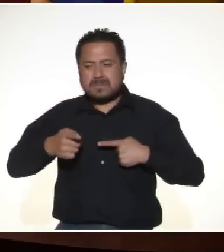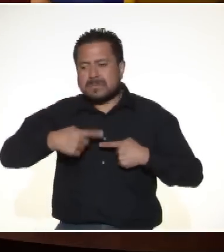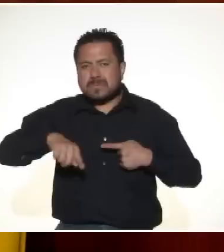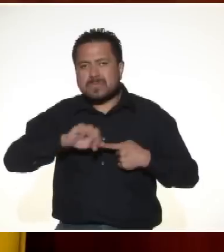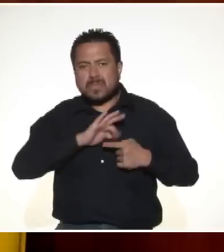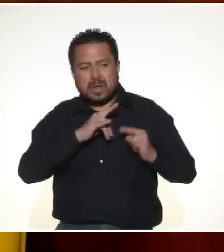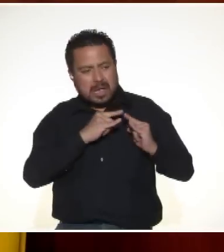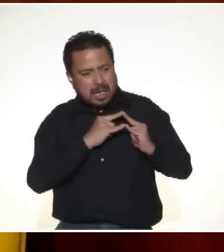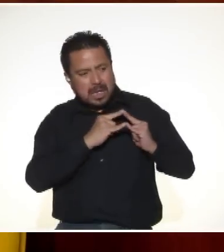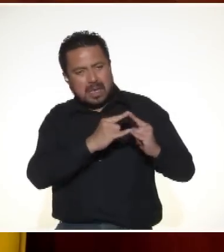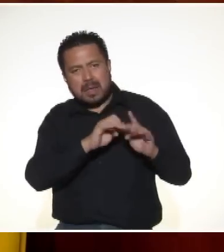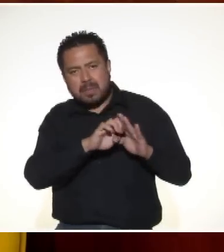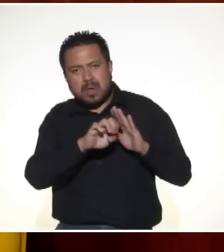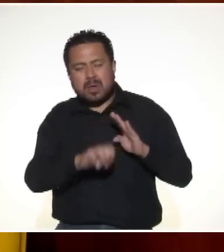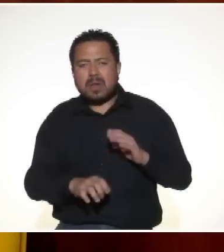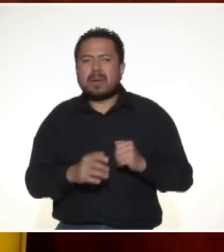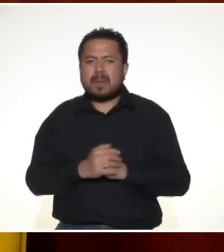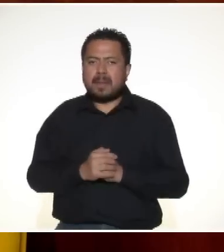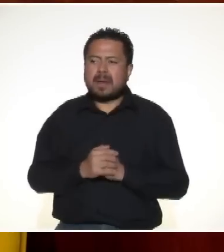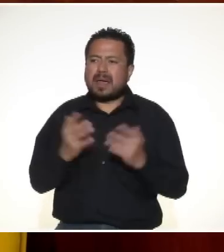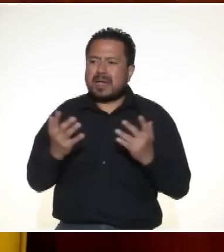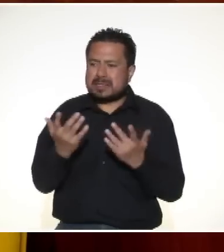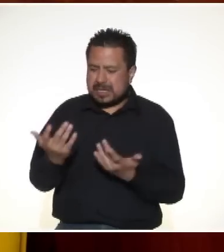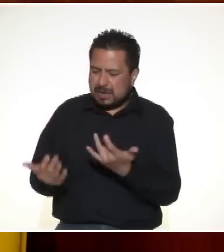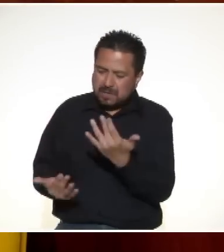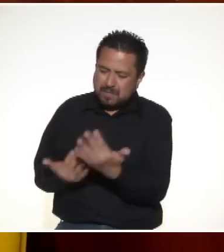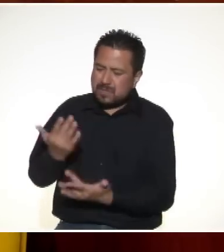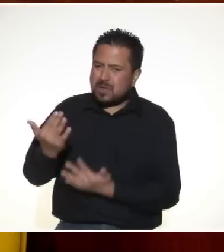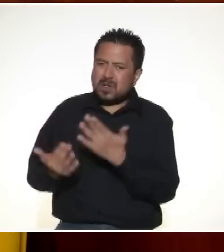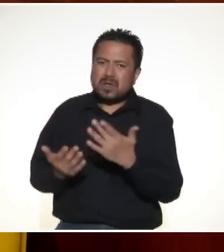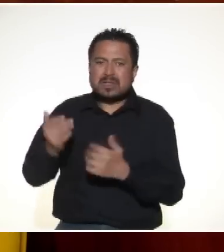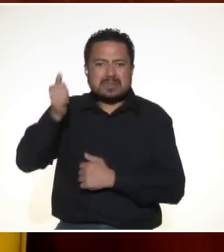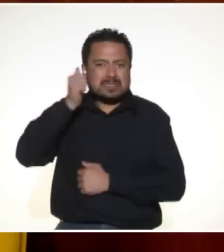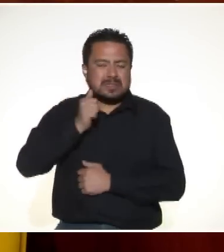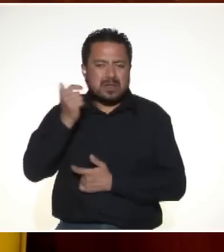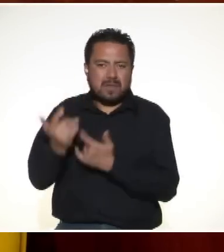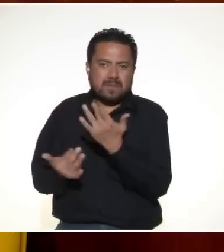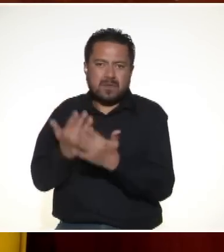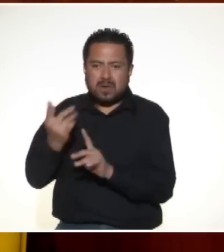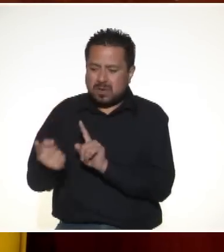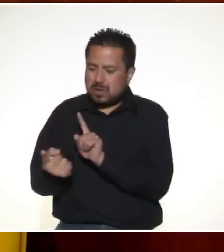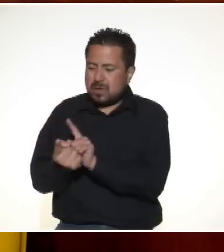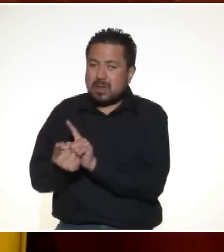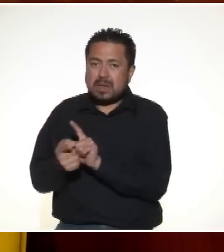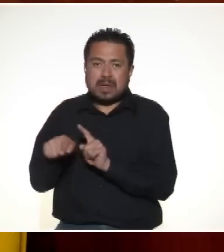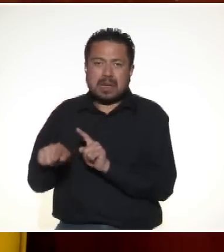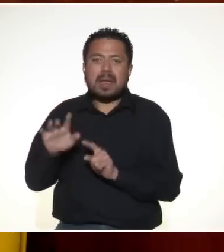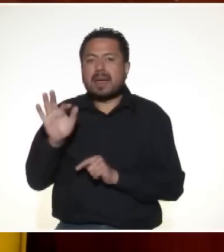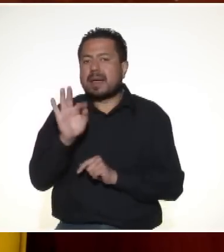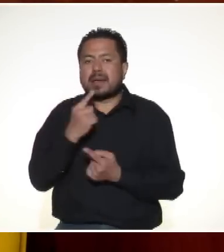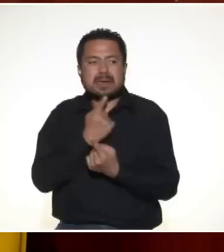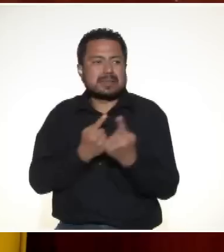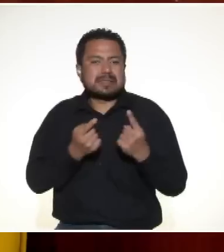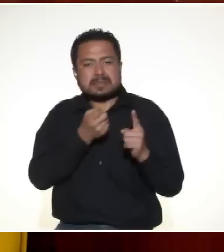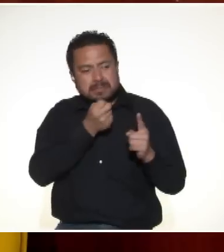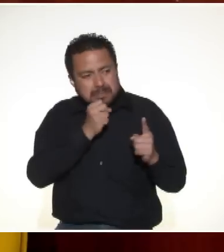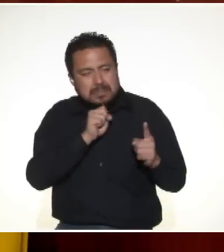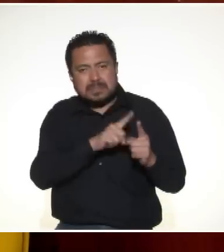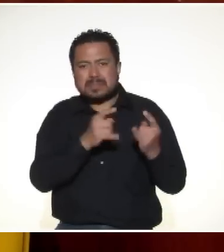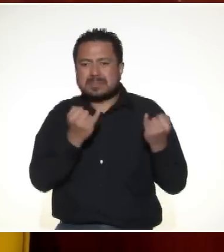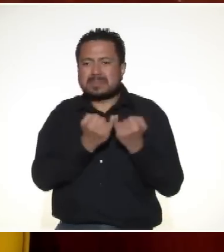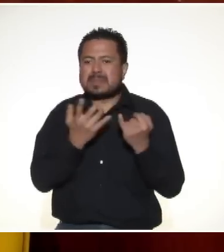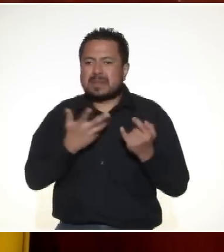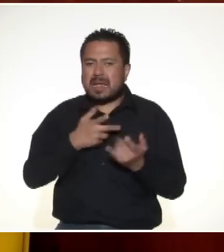acampar, por ejemplo, que hacen fogatas, están expuestos totalmente al fuego directo. En el caso de los niños, así también como